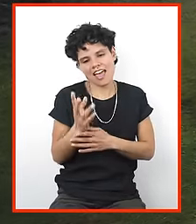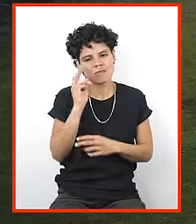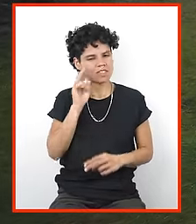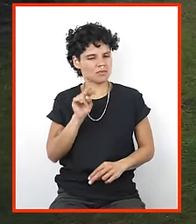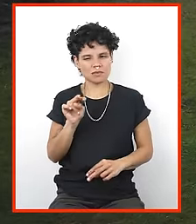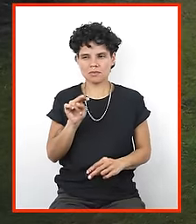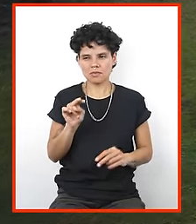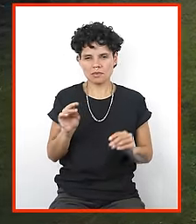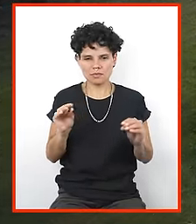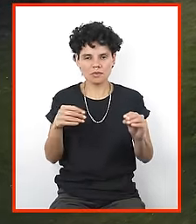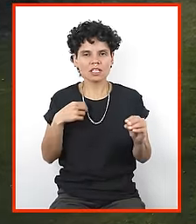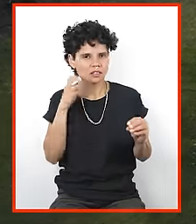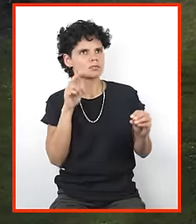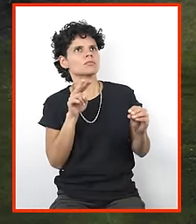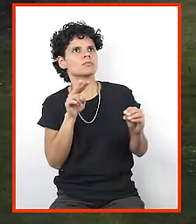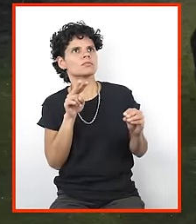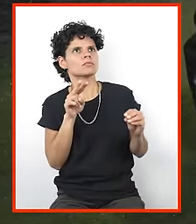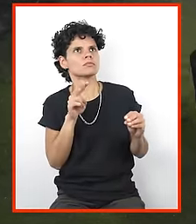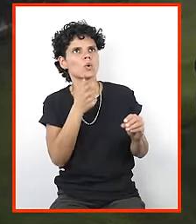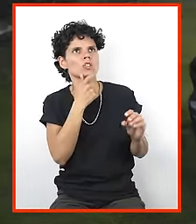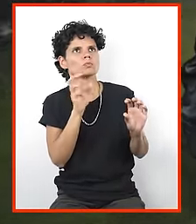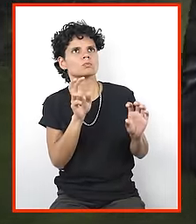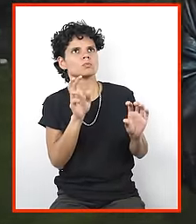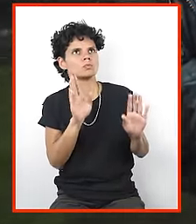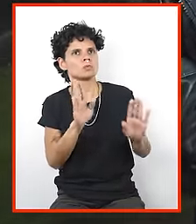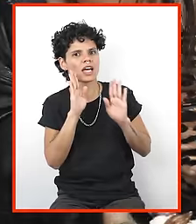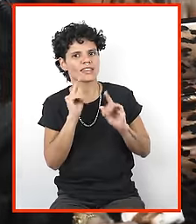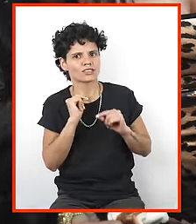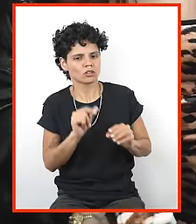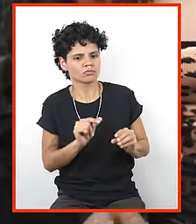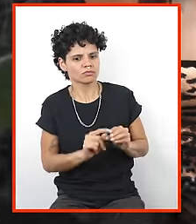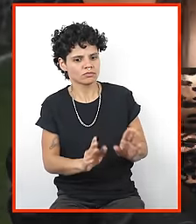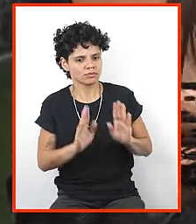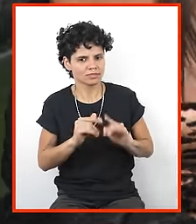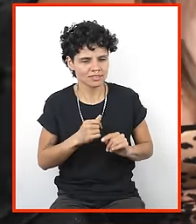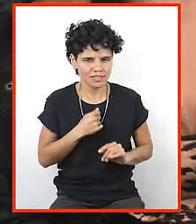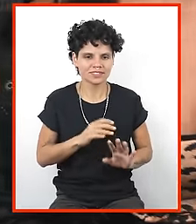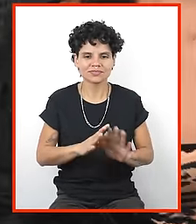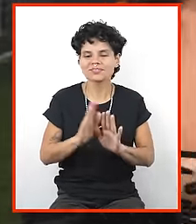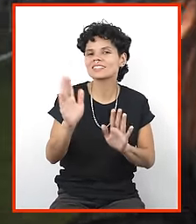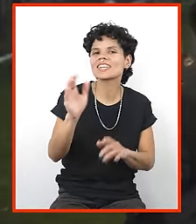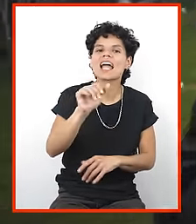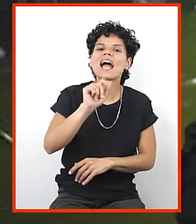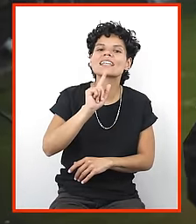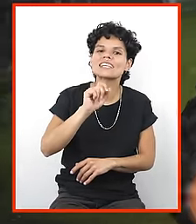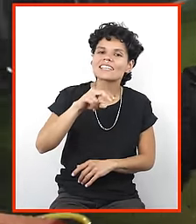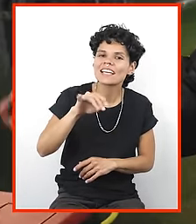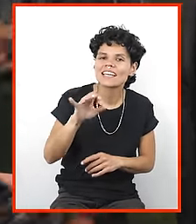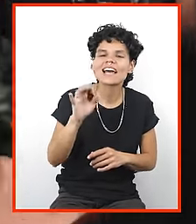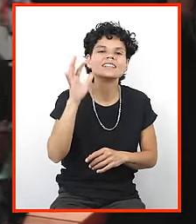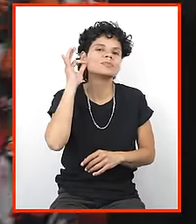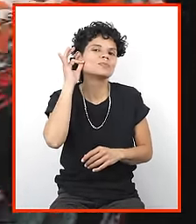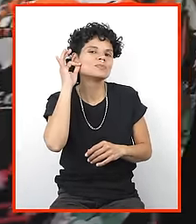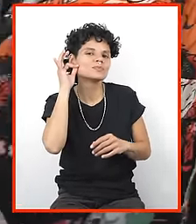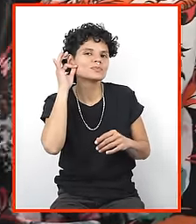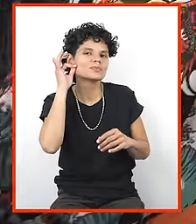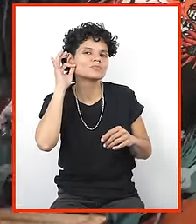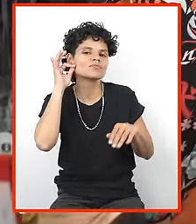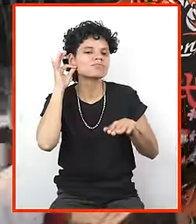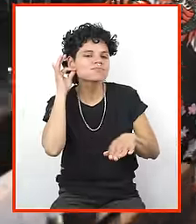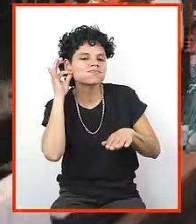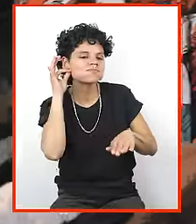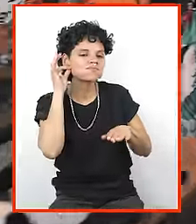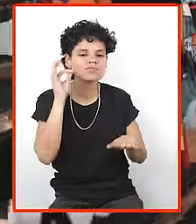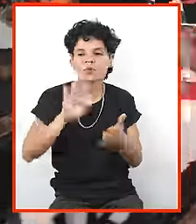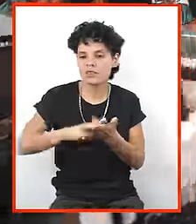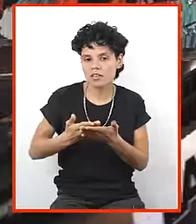no, es que ya miró esto y ya está. Ya, sí, con no. Con el foco ya. Acá. Ya, Denise, guapa, ven. Atenea. Hola, Atenea. ¿Cómo estáis?